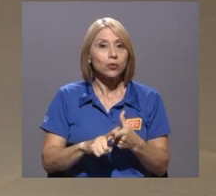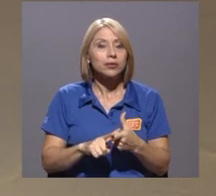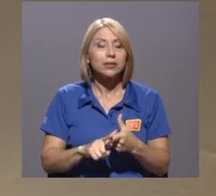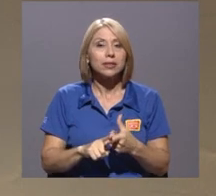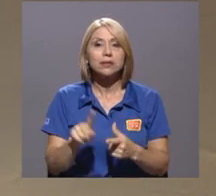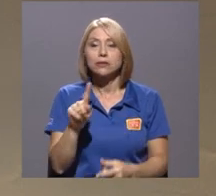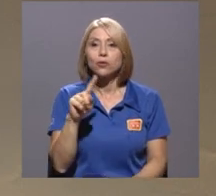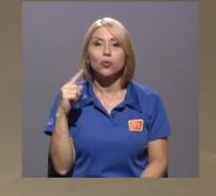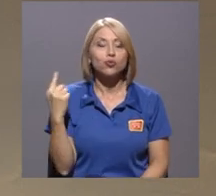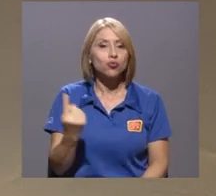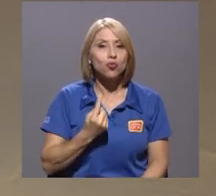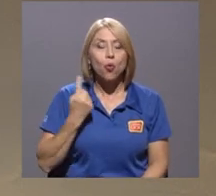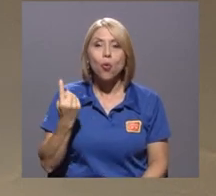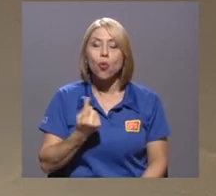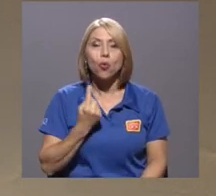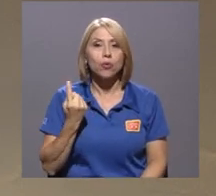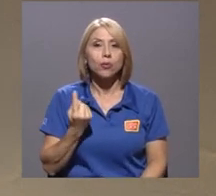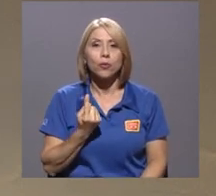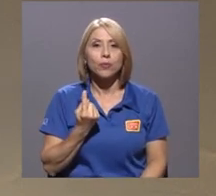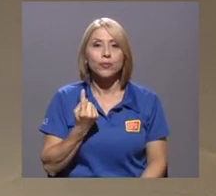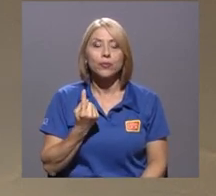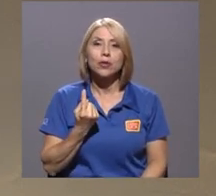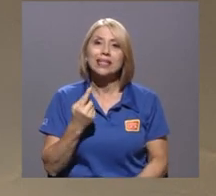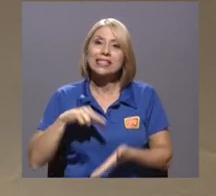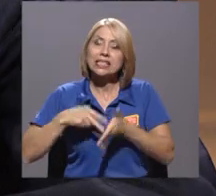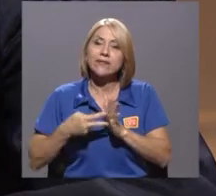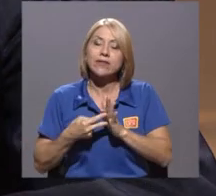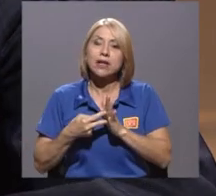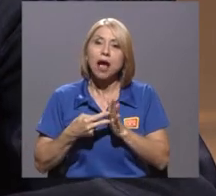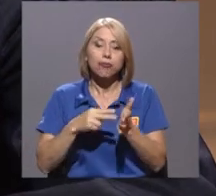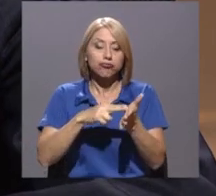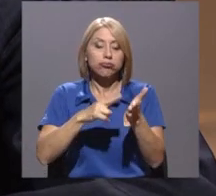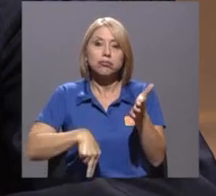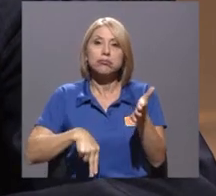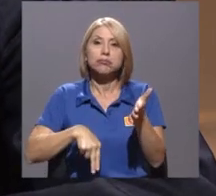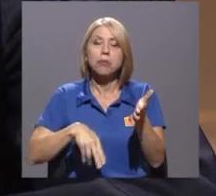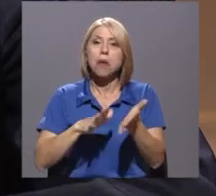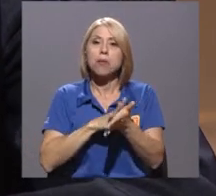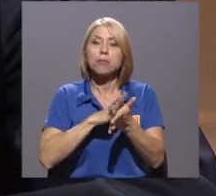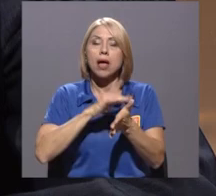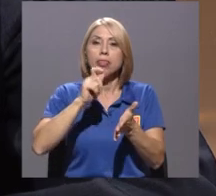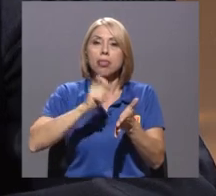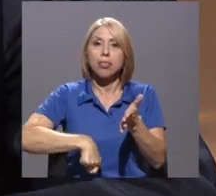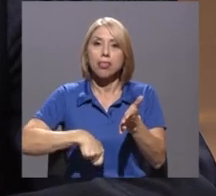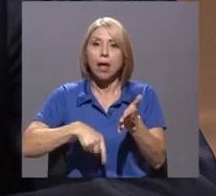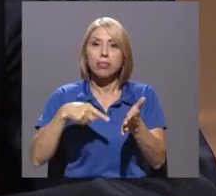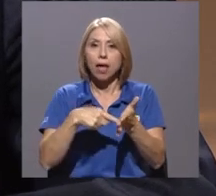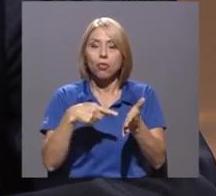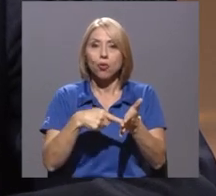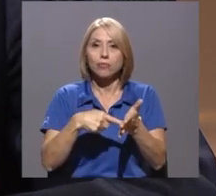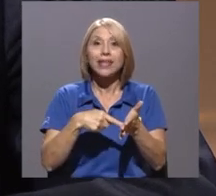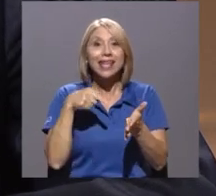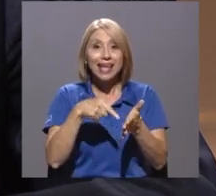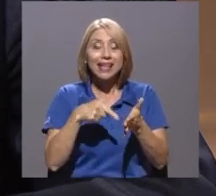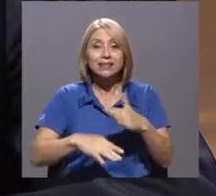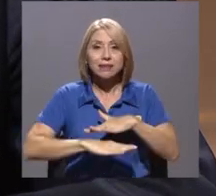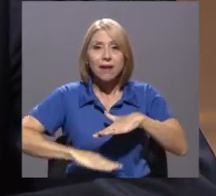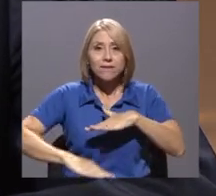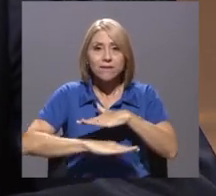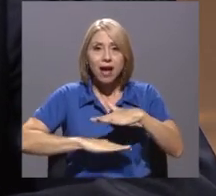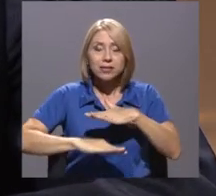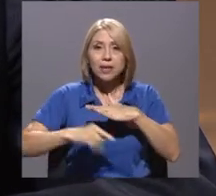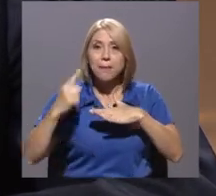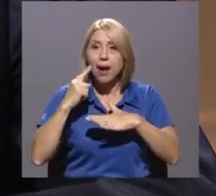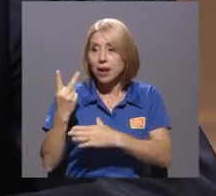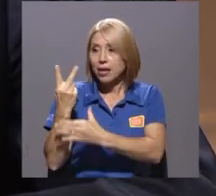solo un tratado qué es la base de esta reconciliación